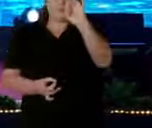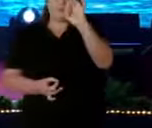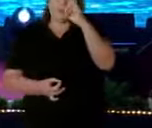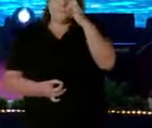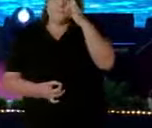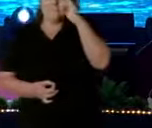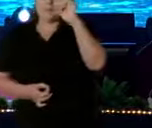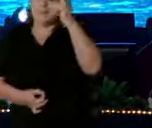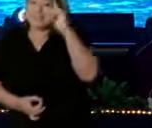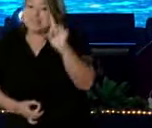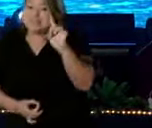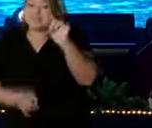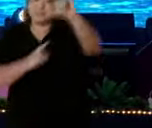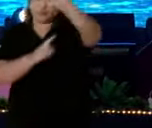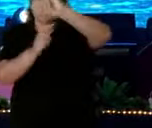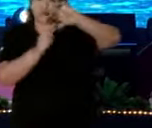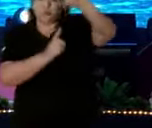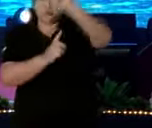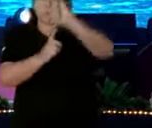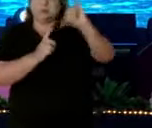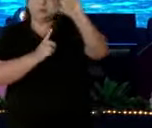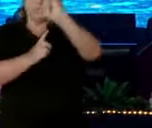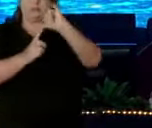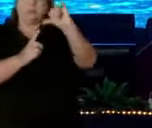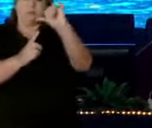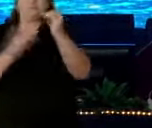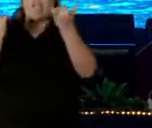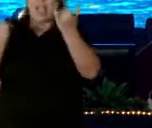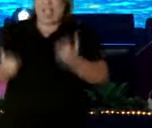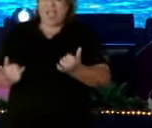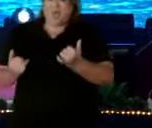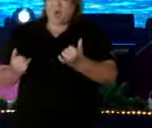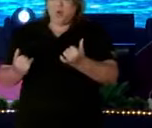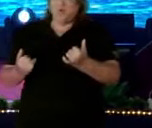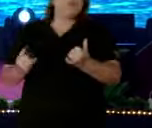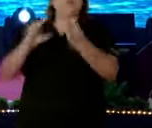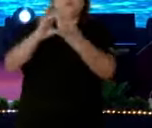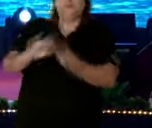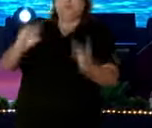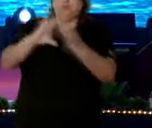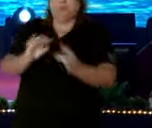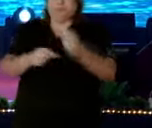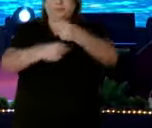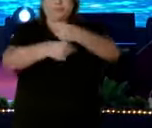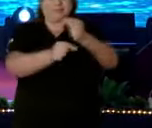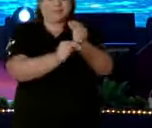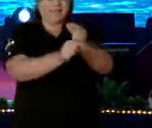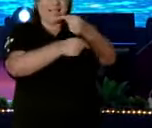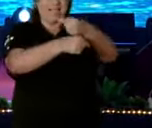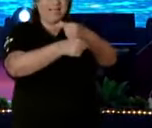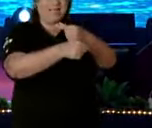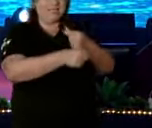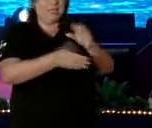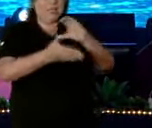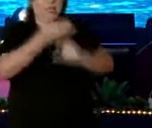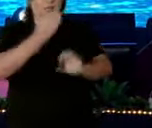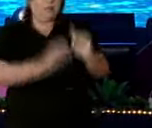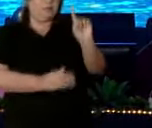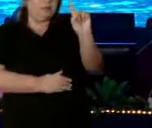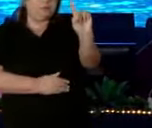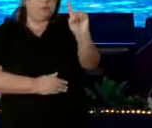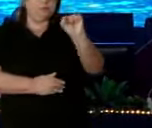nos ha ungido. Sin embargo, vamos a hacer un pequeño recorrido. En Génesis capítulo 1,